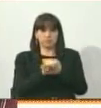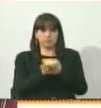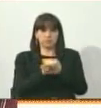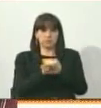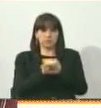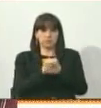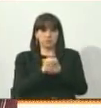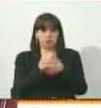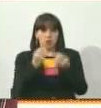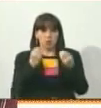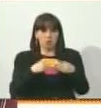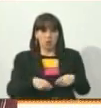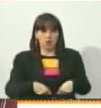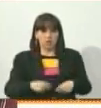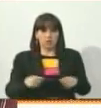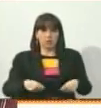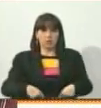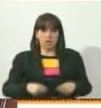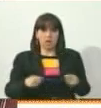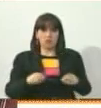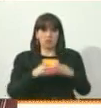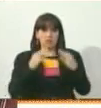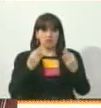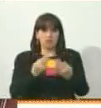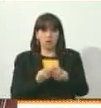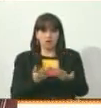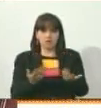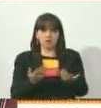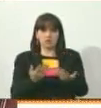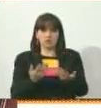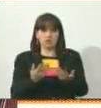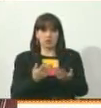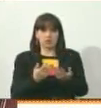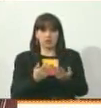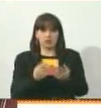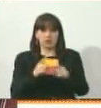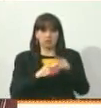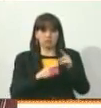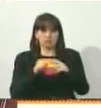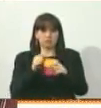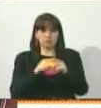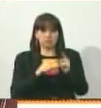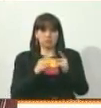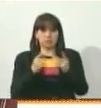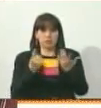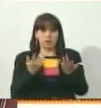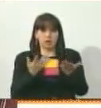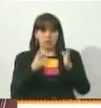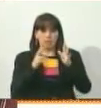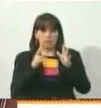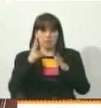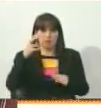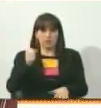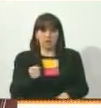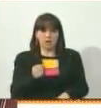Gastando fuerza él y 7 familias más. ¿Saben cuánto? 70 hectáreas. 7 familias.